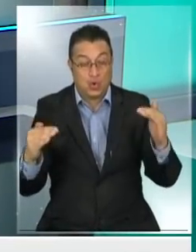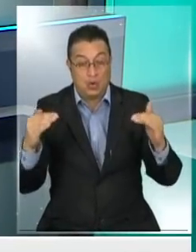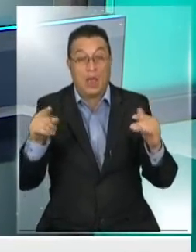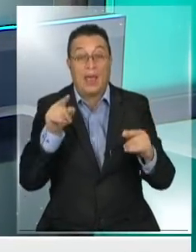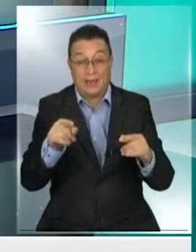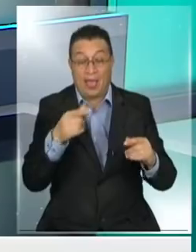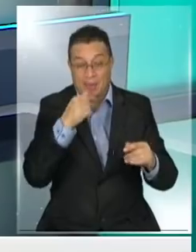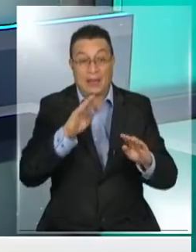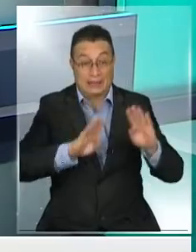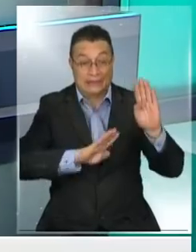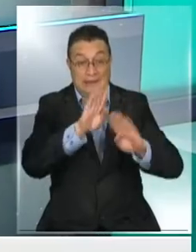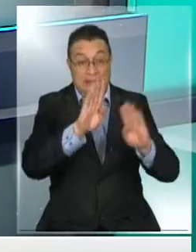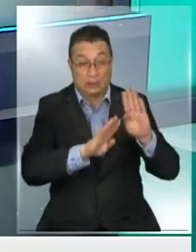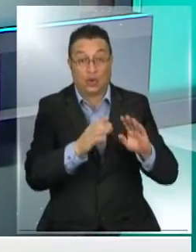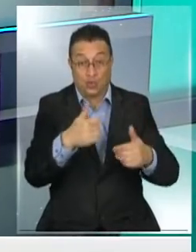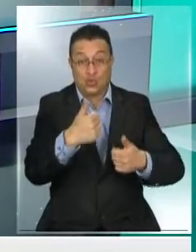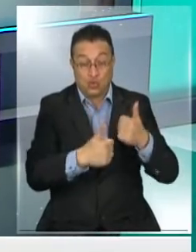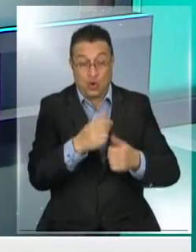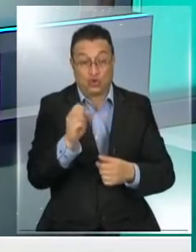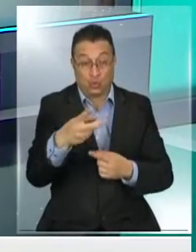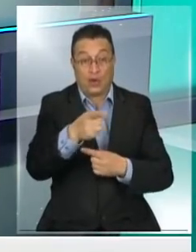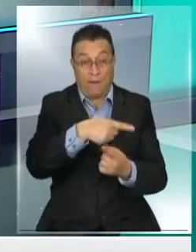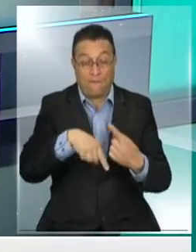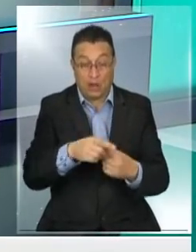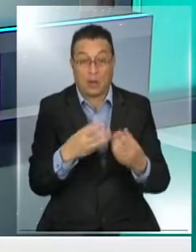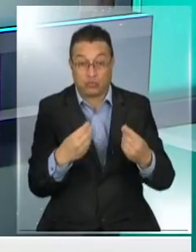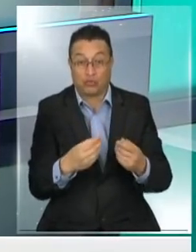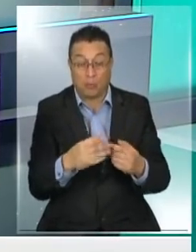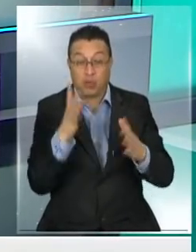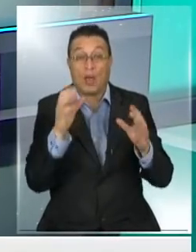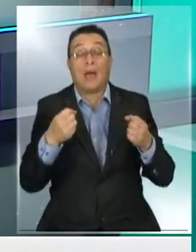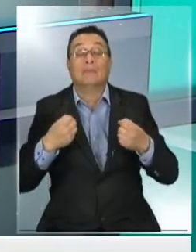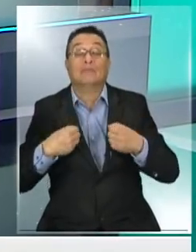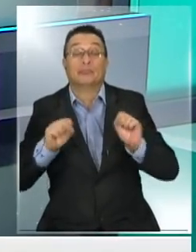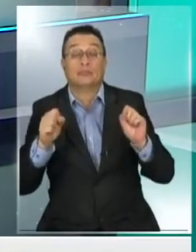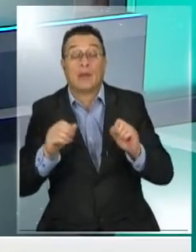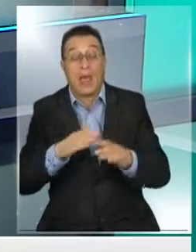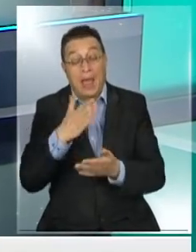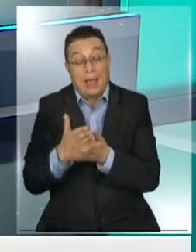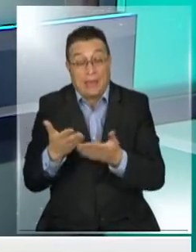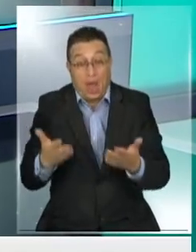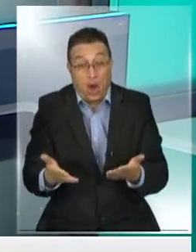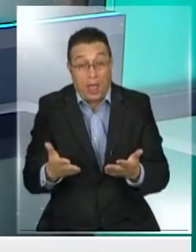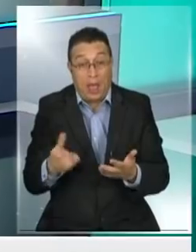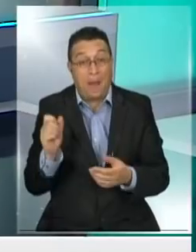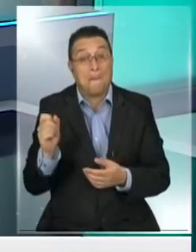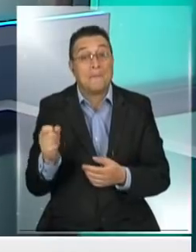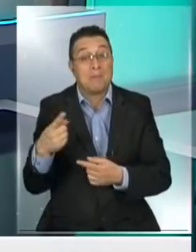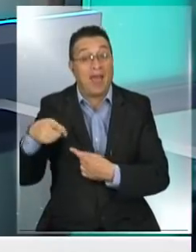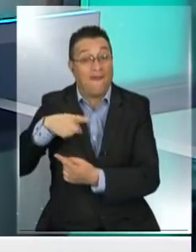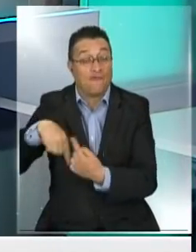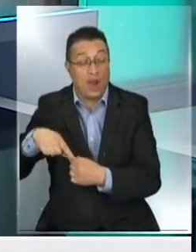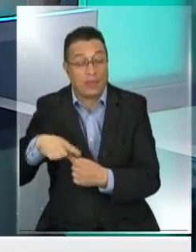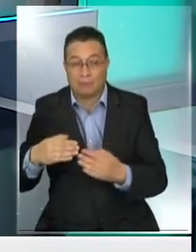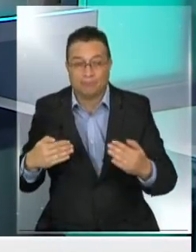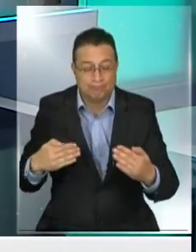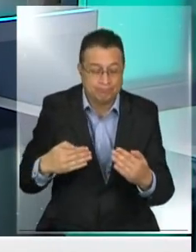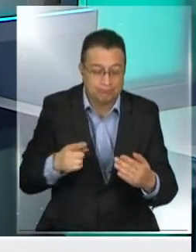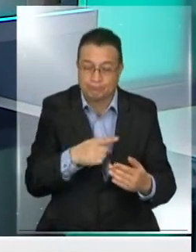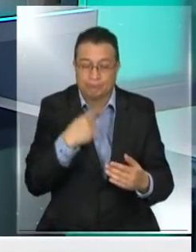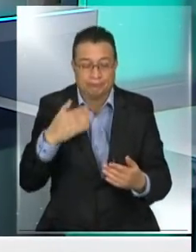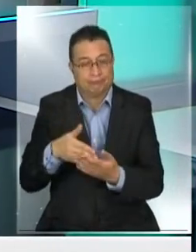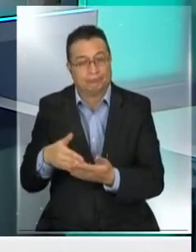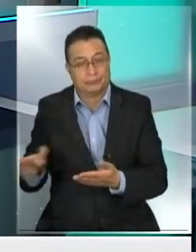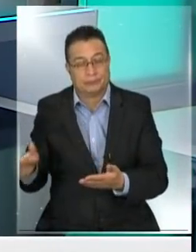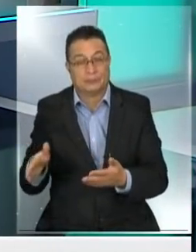es una candidata que es bien competitiva en segunda vuelta si es que lograra pasar, porque hasta ahora ya vimos en la primera lámina, no pasa todavía segunda